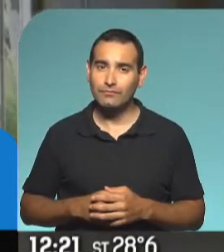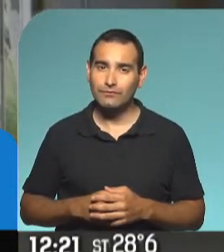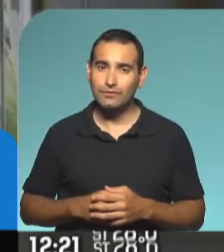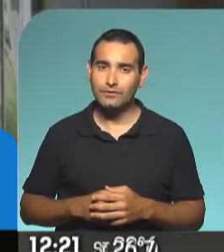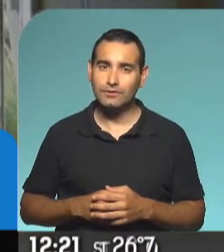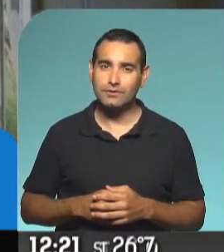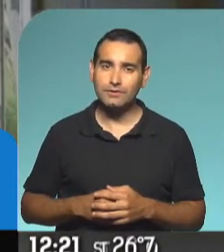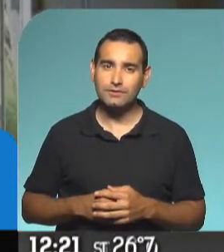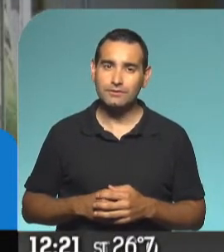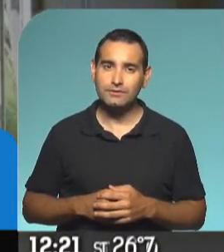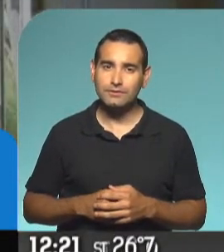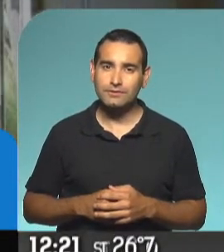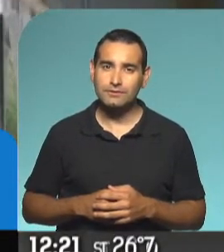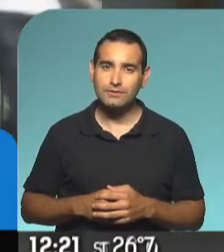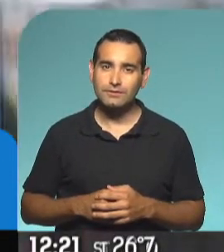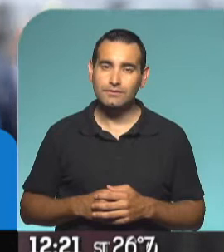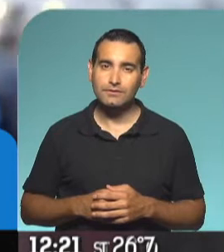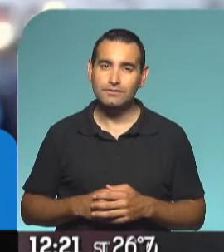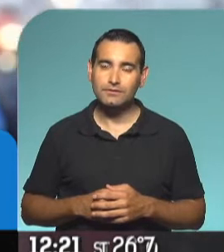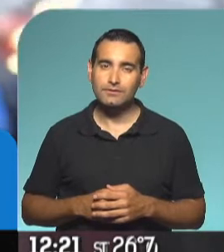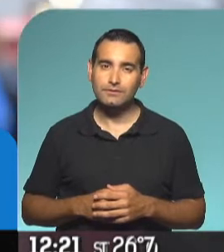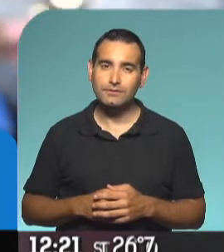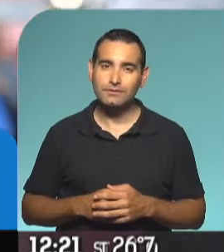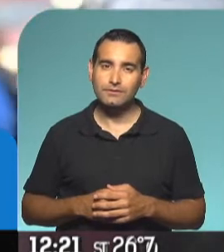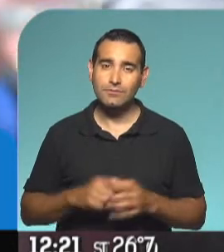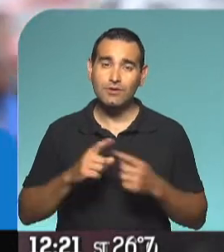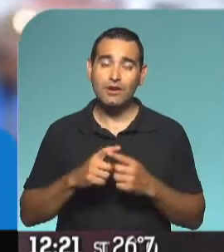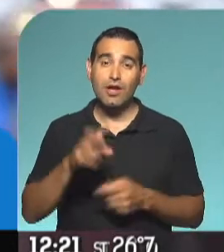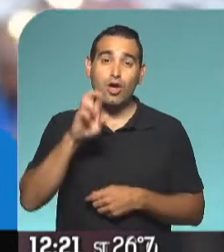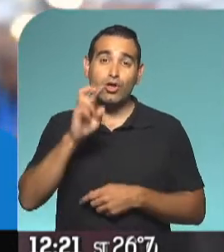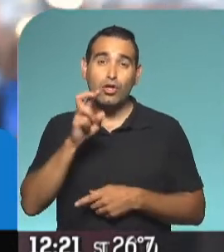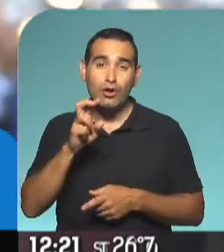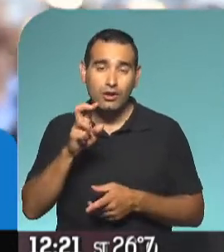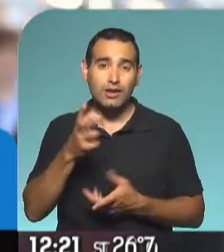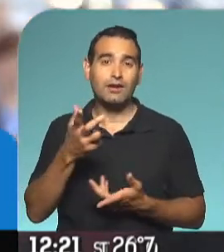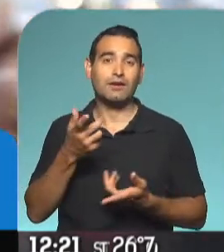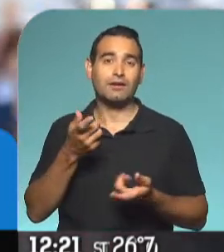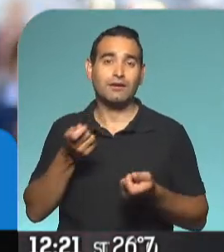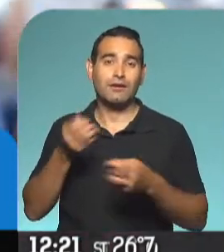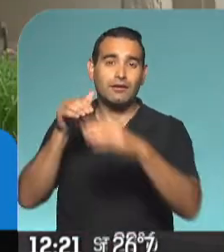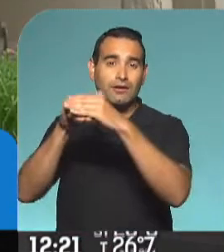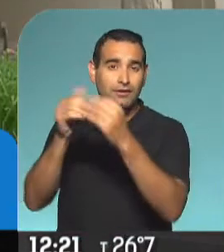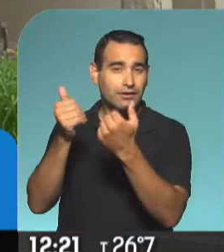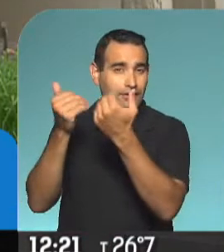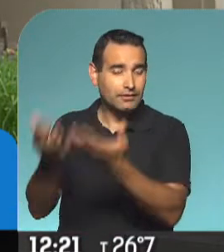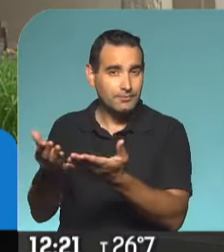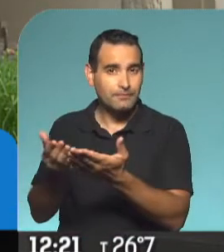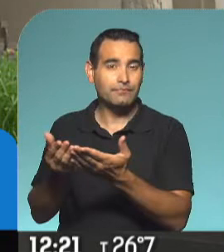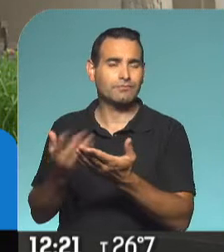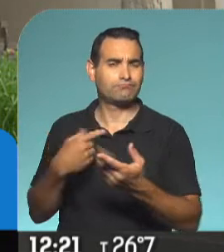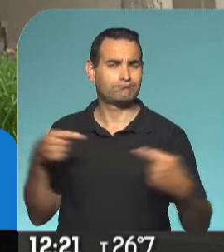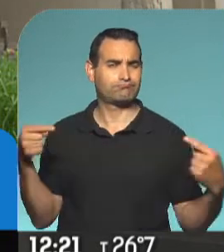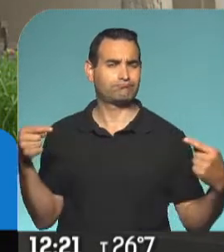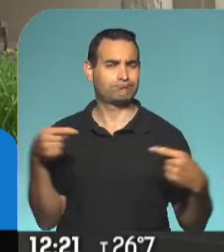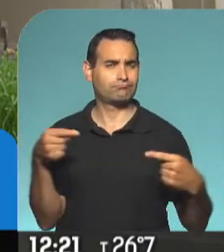ese flujo discriminado de capitales de formación de activos externos fue incluso contradictorio